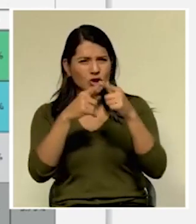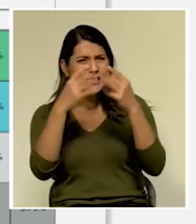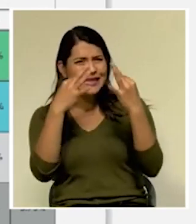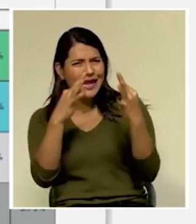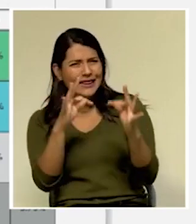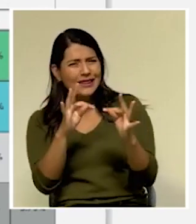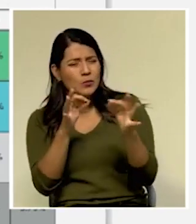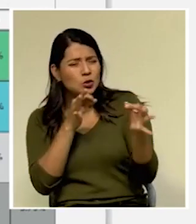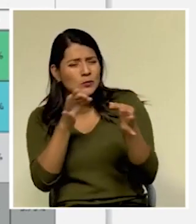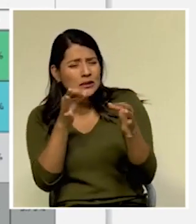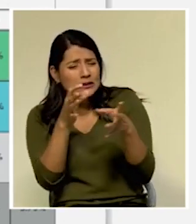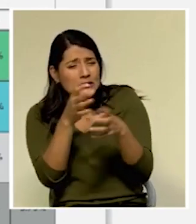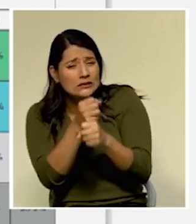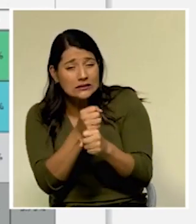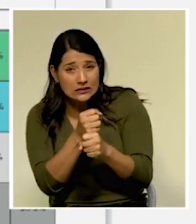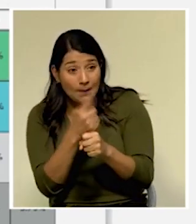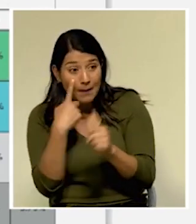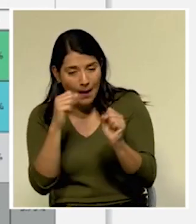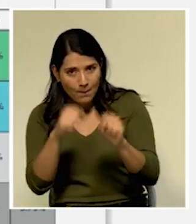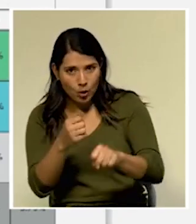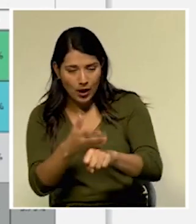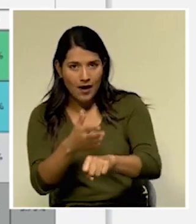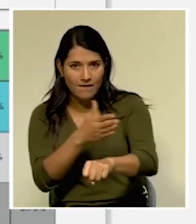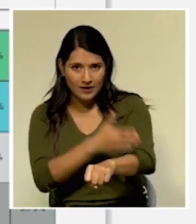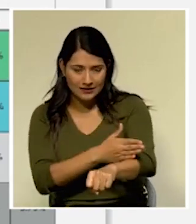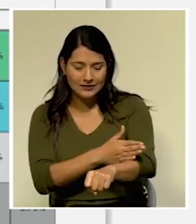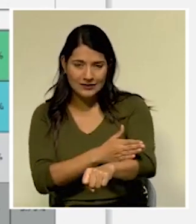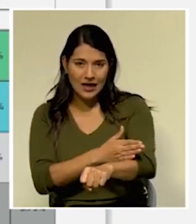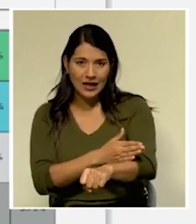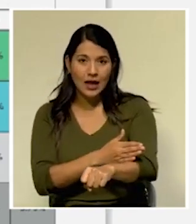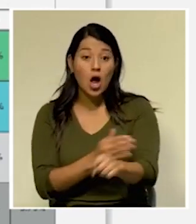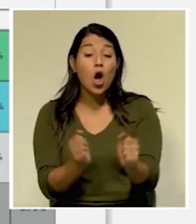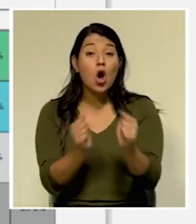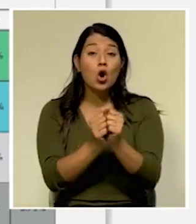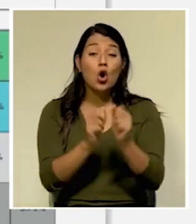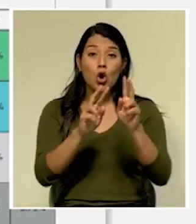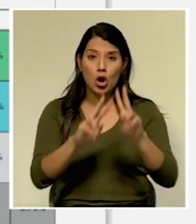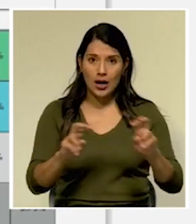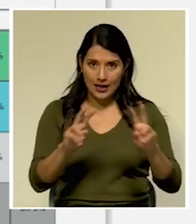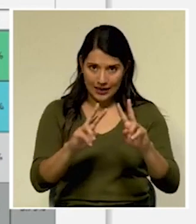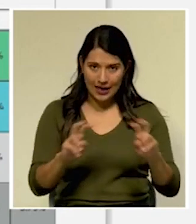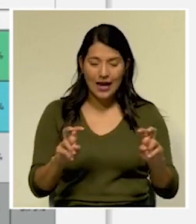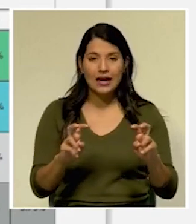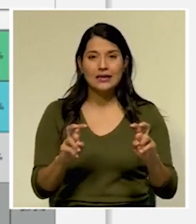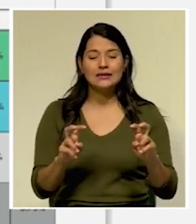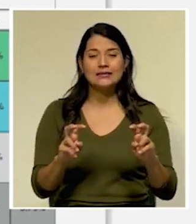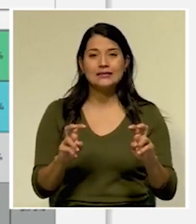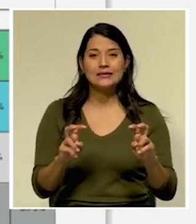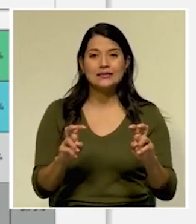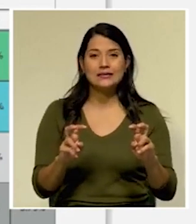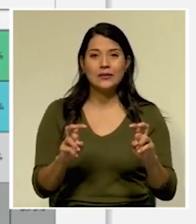máximo, Gustavo, si te parece, para poder avanzar luego en el análisis ya con Rothschild en términos,